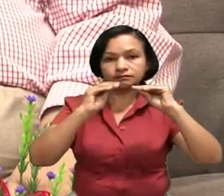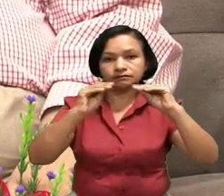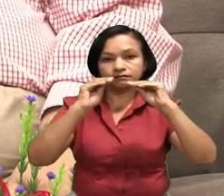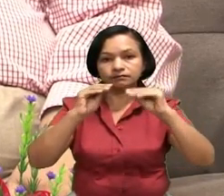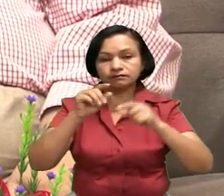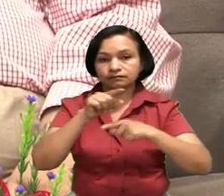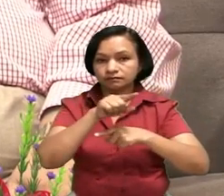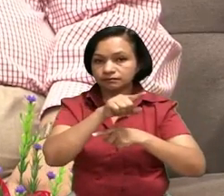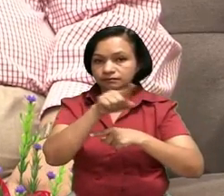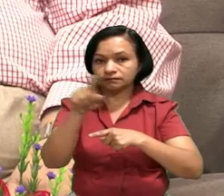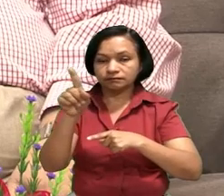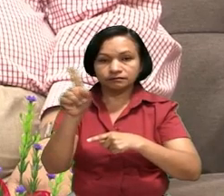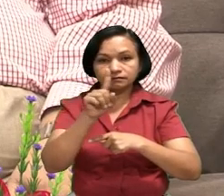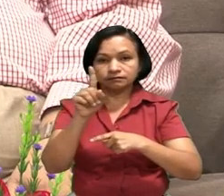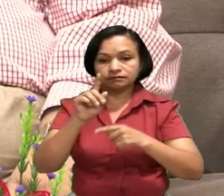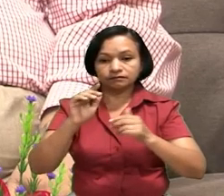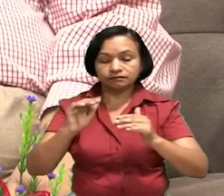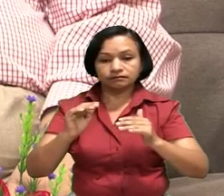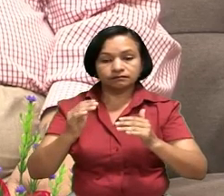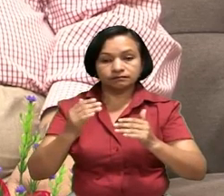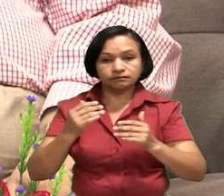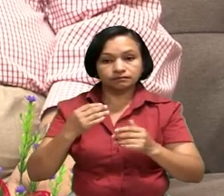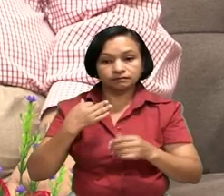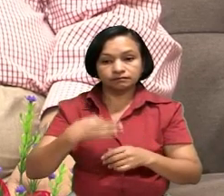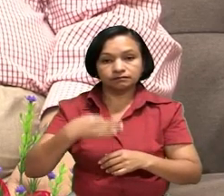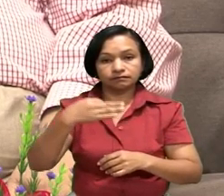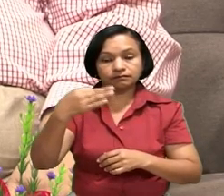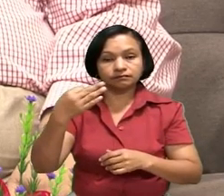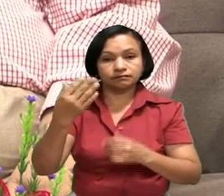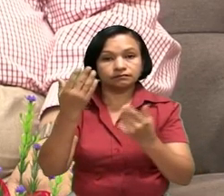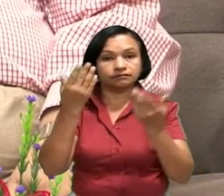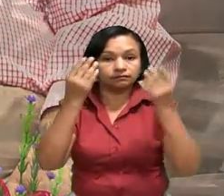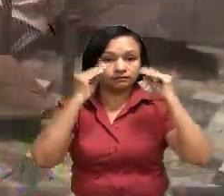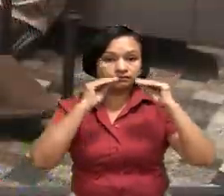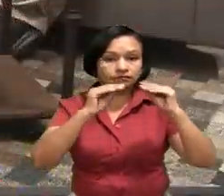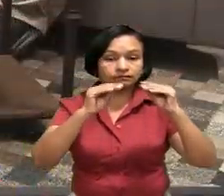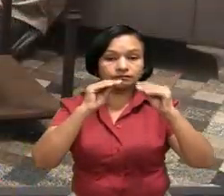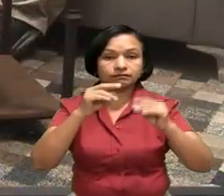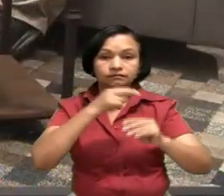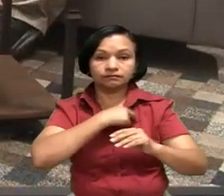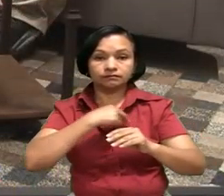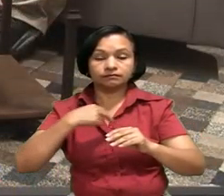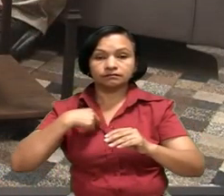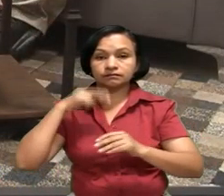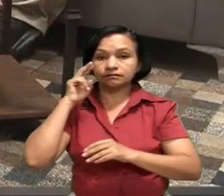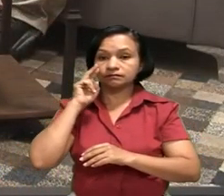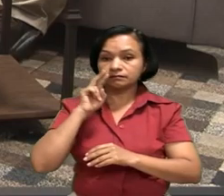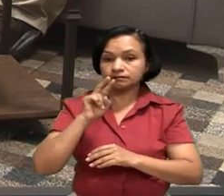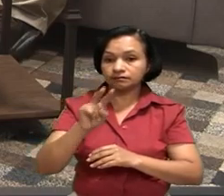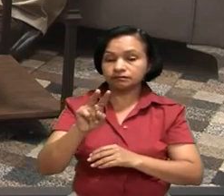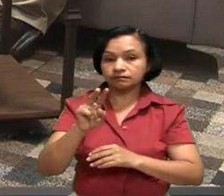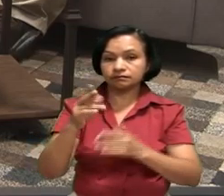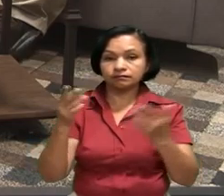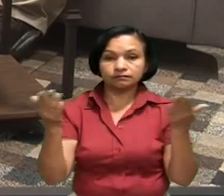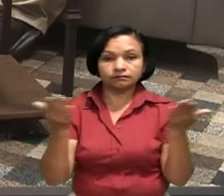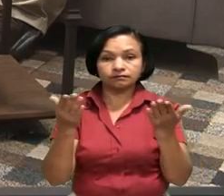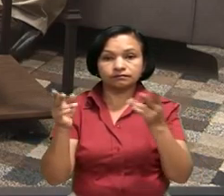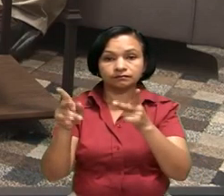no creces educacionalmente te vas a quedar viendo a esos que te